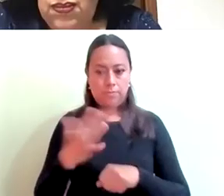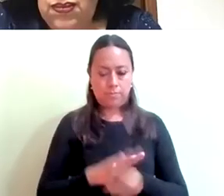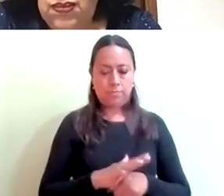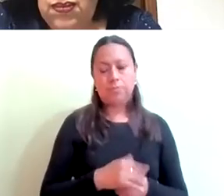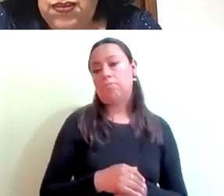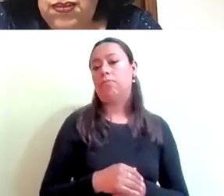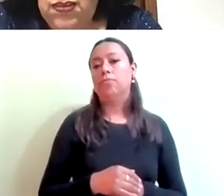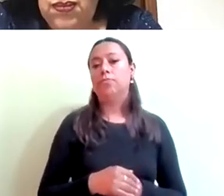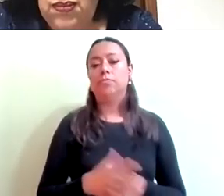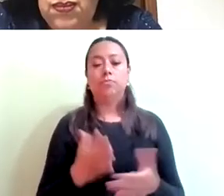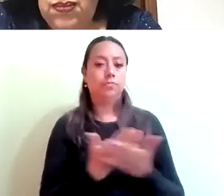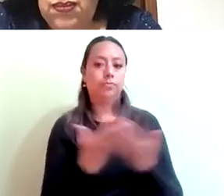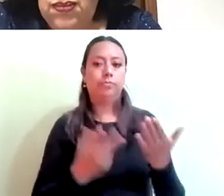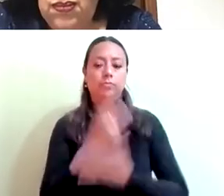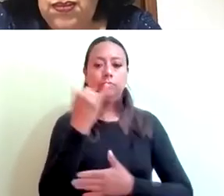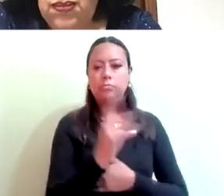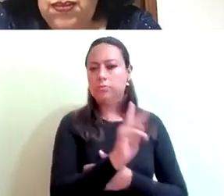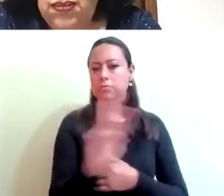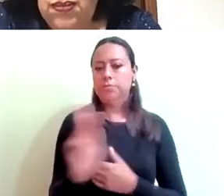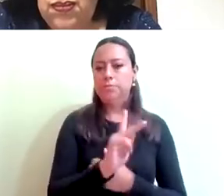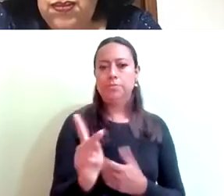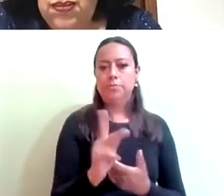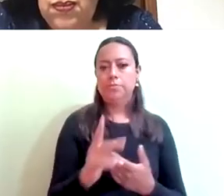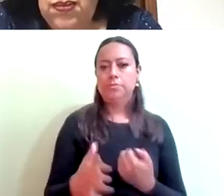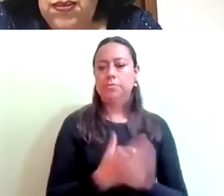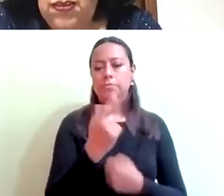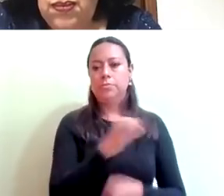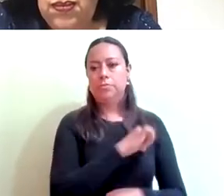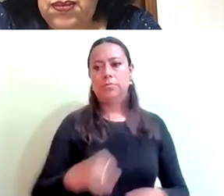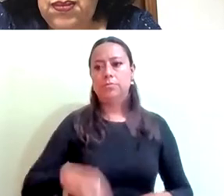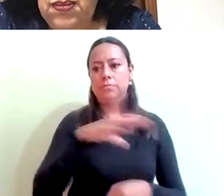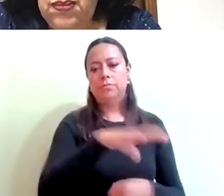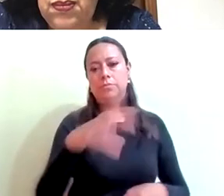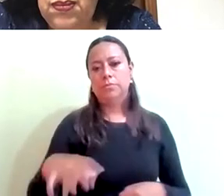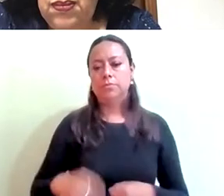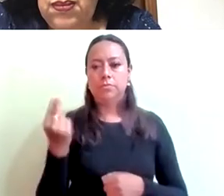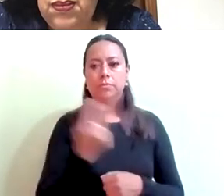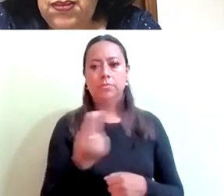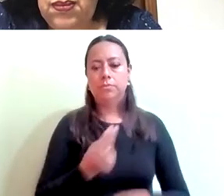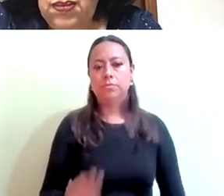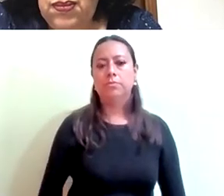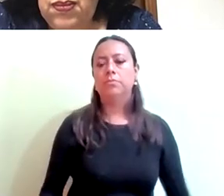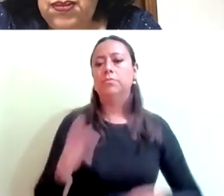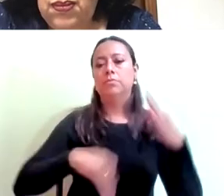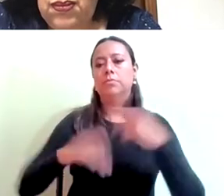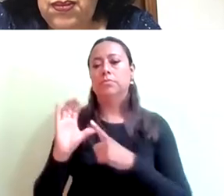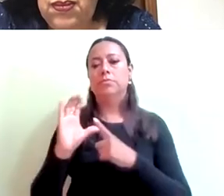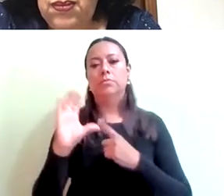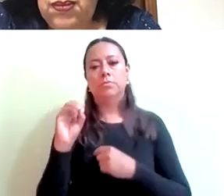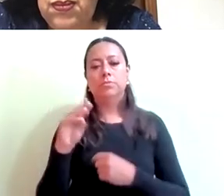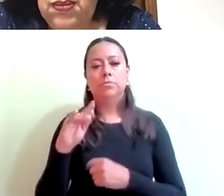En caso de los proyectos similares desempeñados por las alcaldías, será necesario que los comités de ejecución y